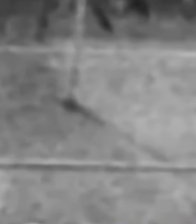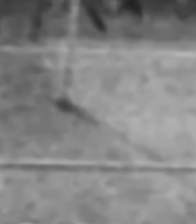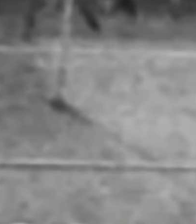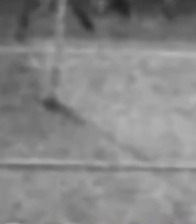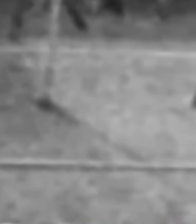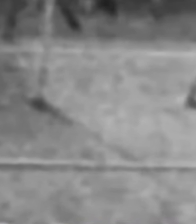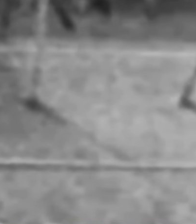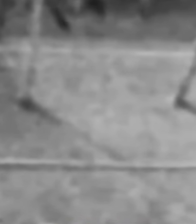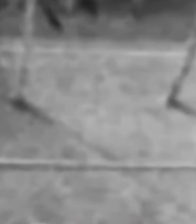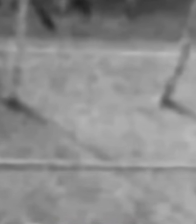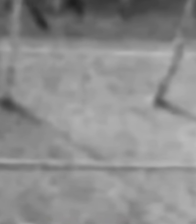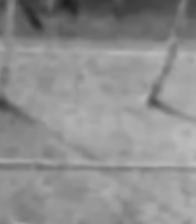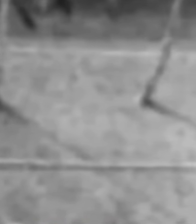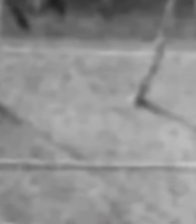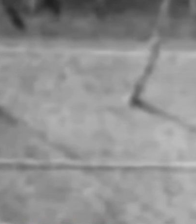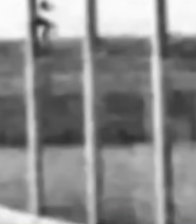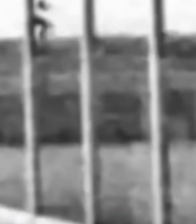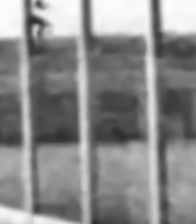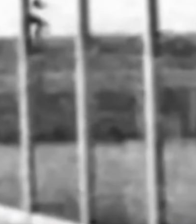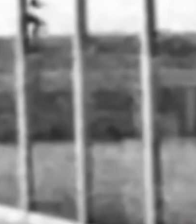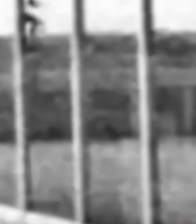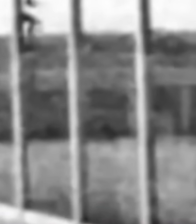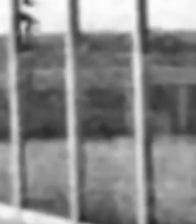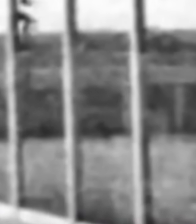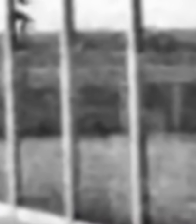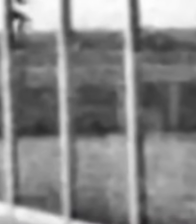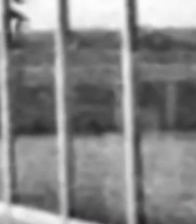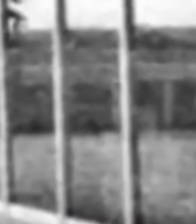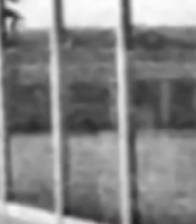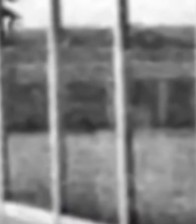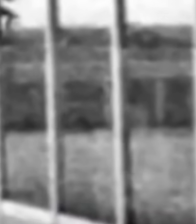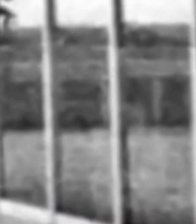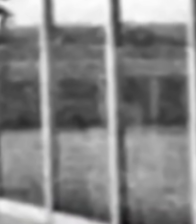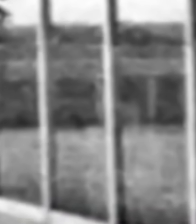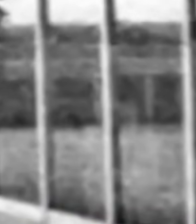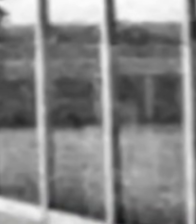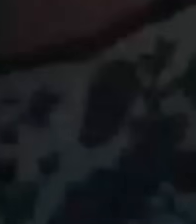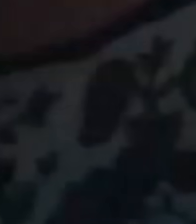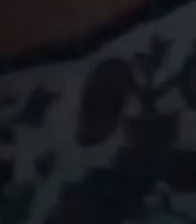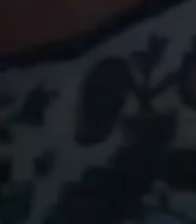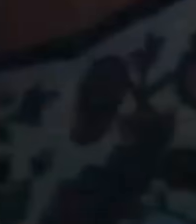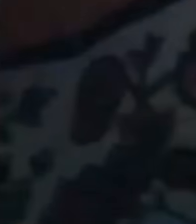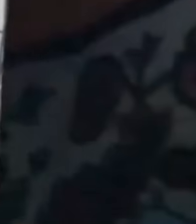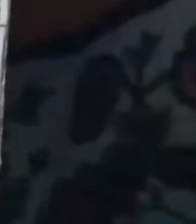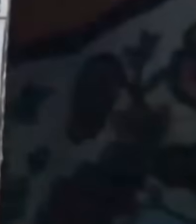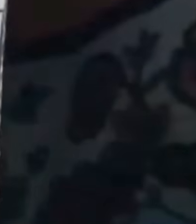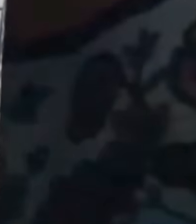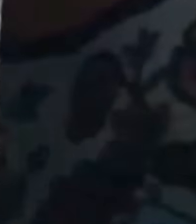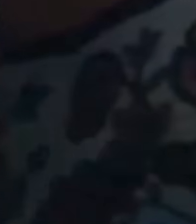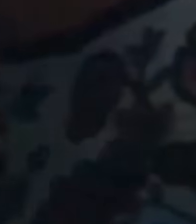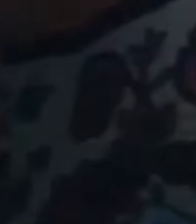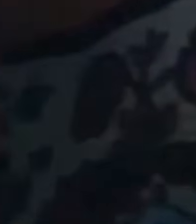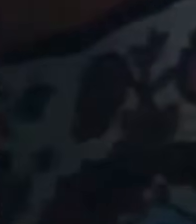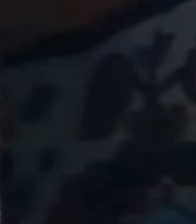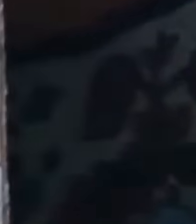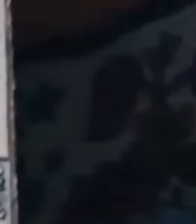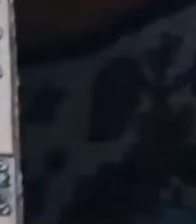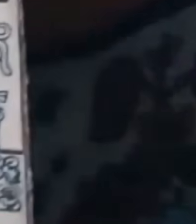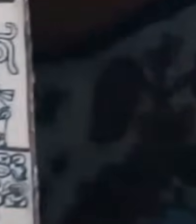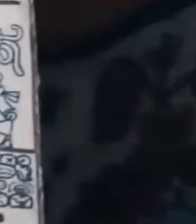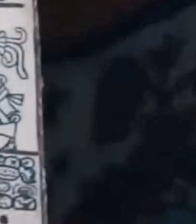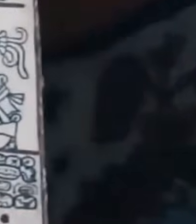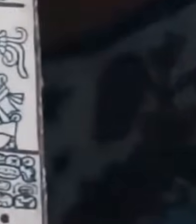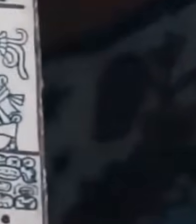tras la inauguración del aeropuerto de Cancún en 1976, se detonó el desarrollo y la vocación turística de la